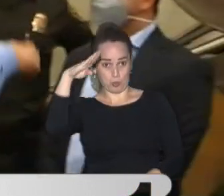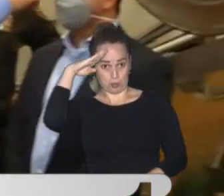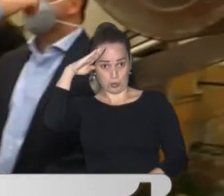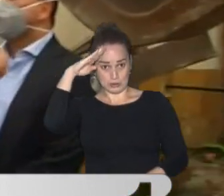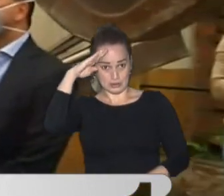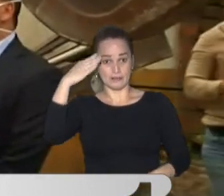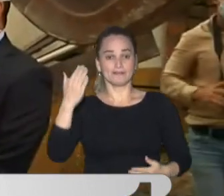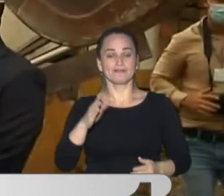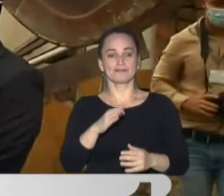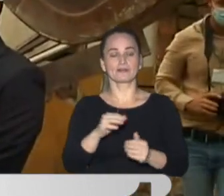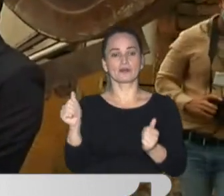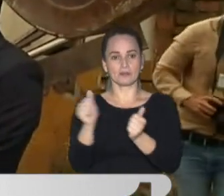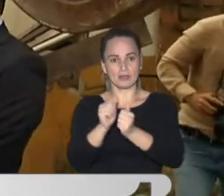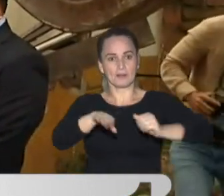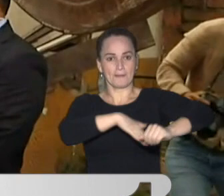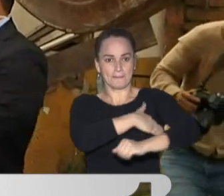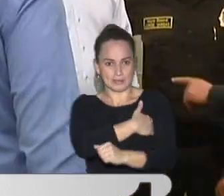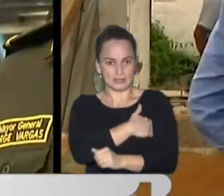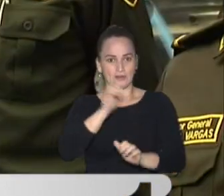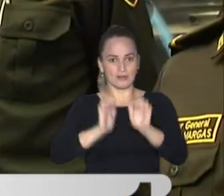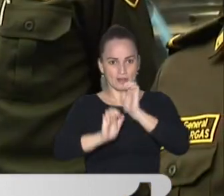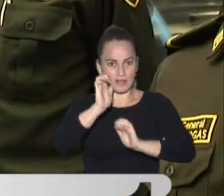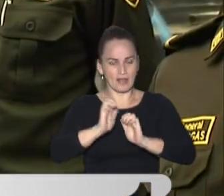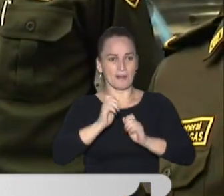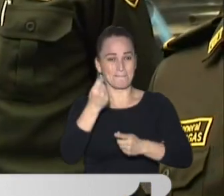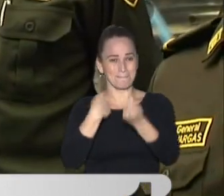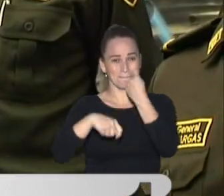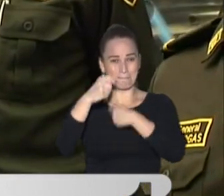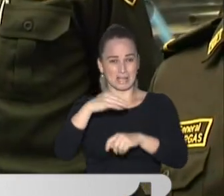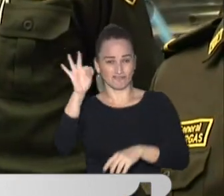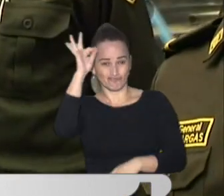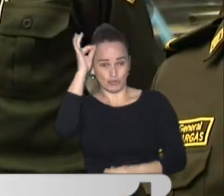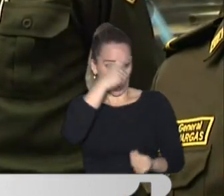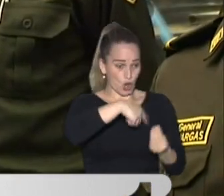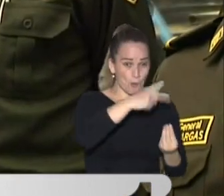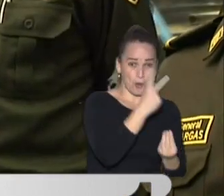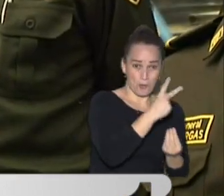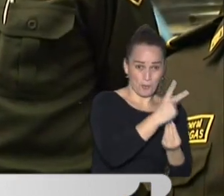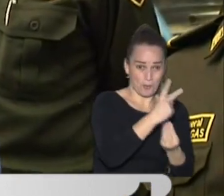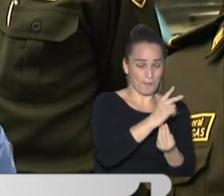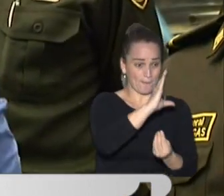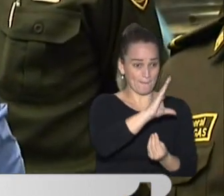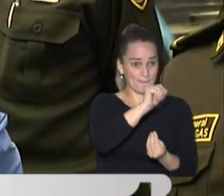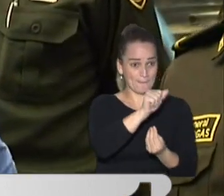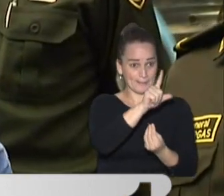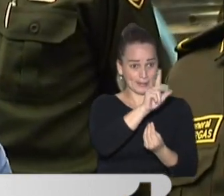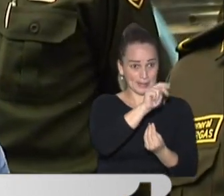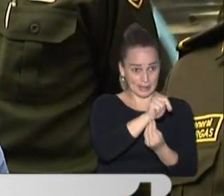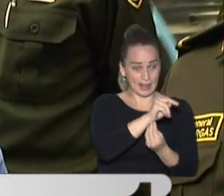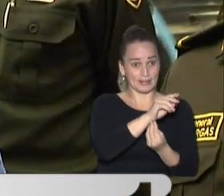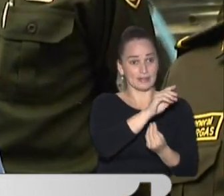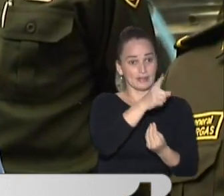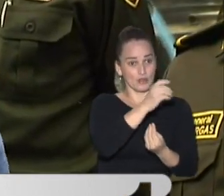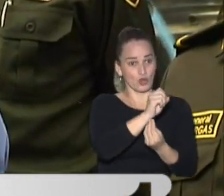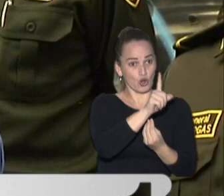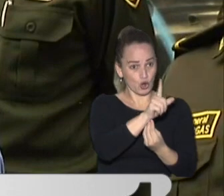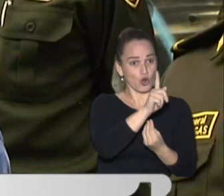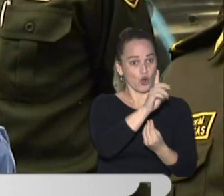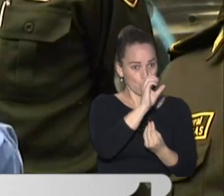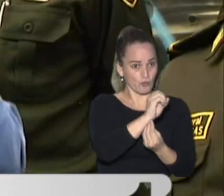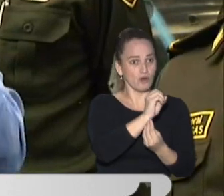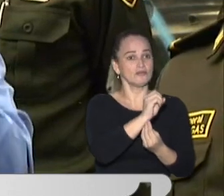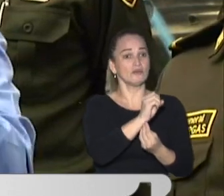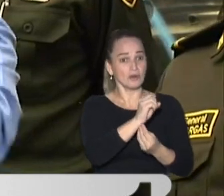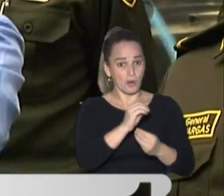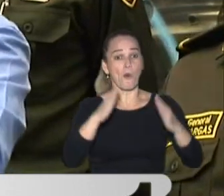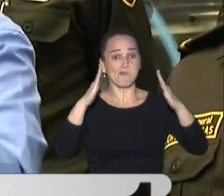por el Ministerio de Defensa. Ese negocio del narcotráfico del Clan del Golfo conecta con lo que pasa en una olla como estas, porque